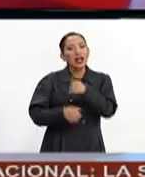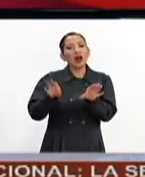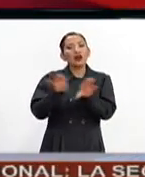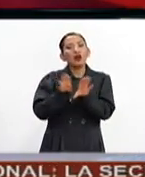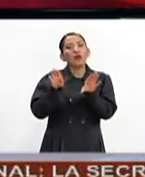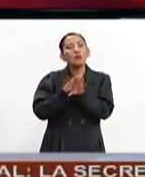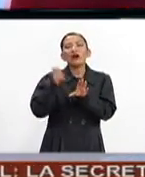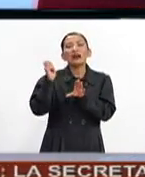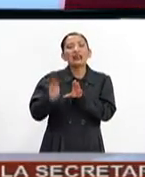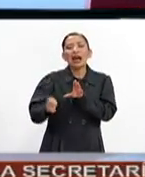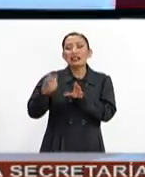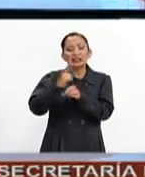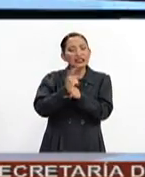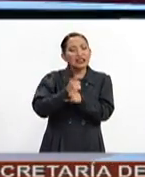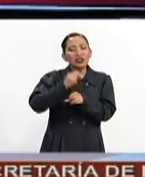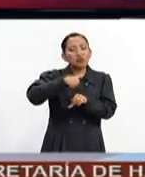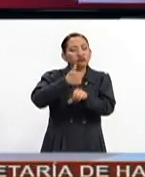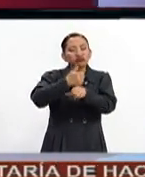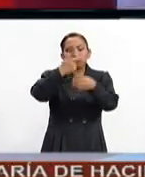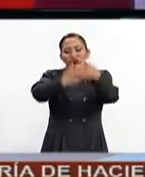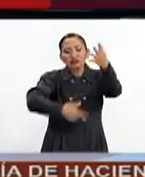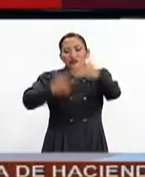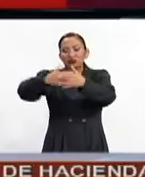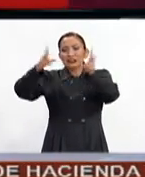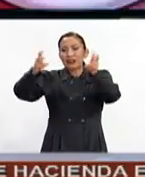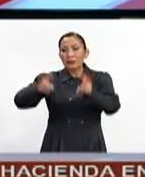se conforman estas licenciaturas?